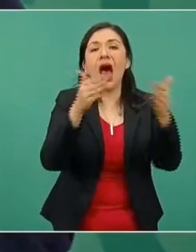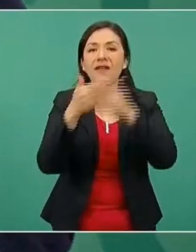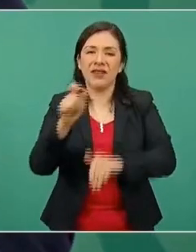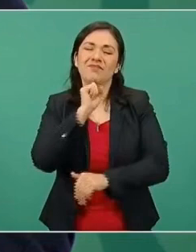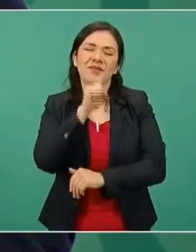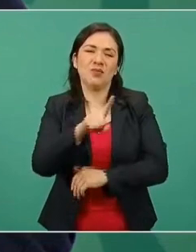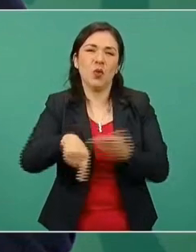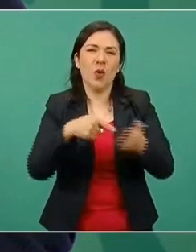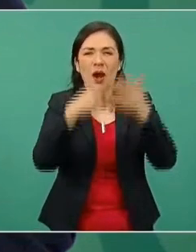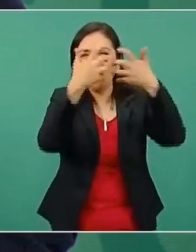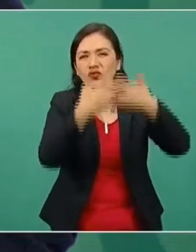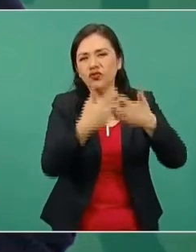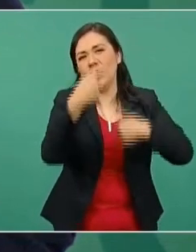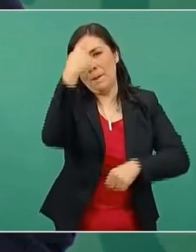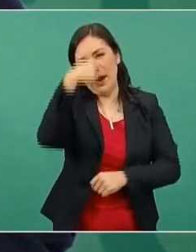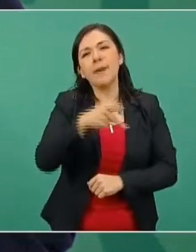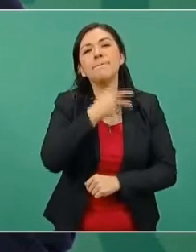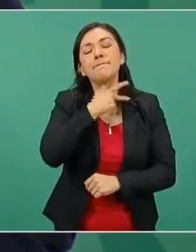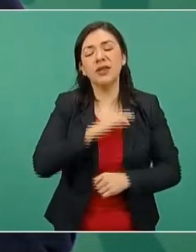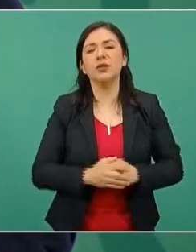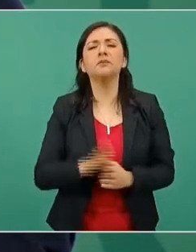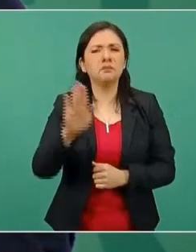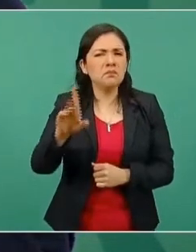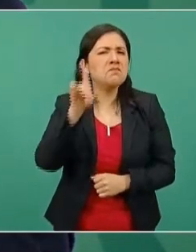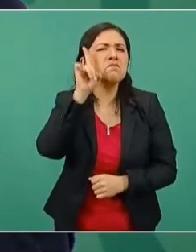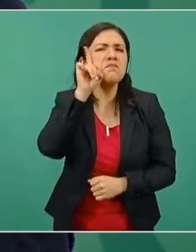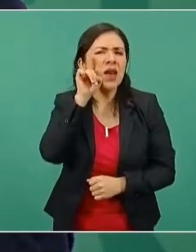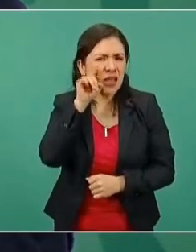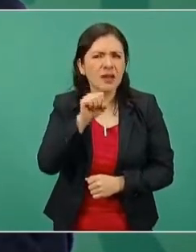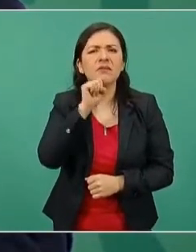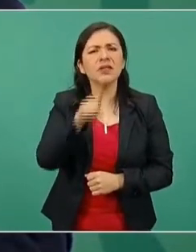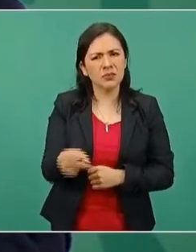refinerías. Mañana precisamente vienen